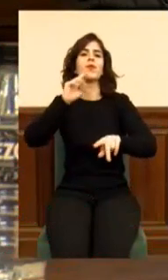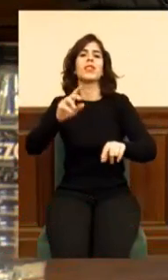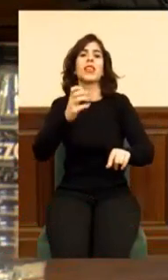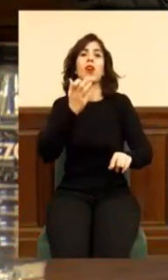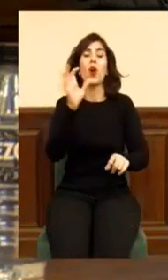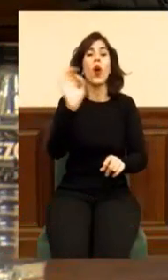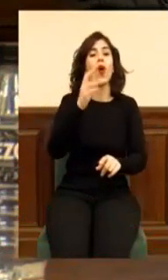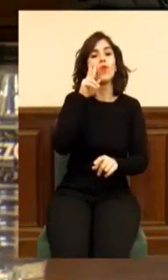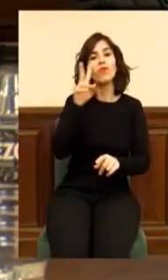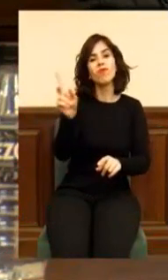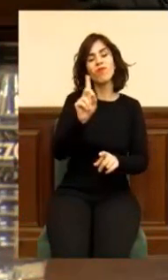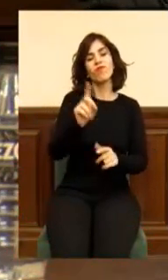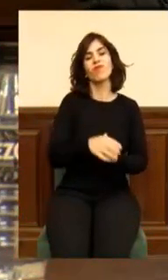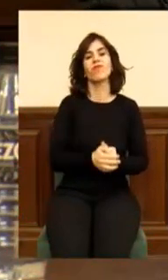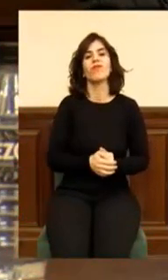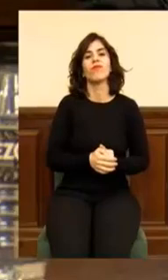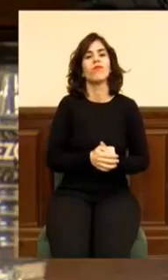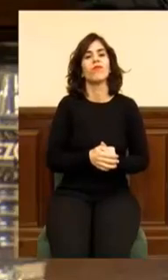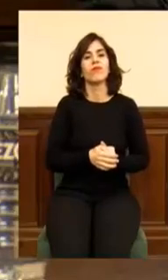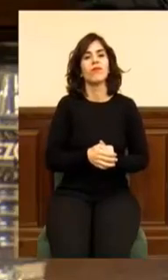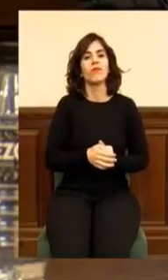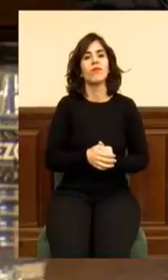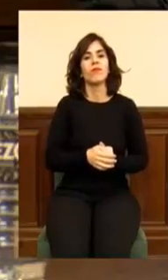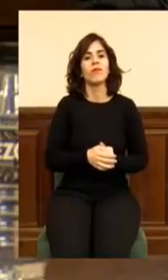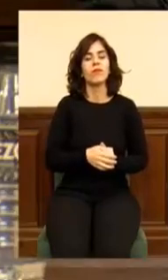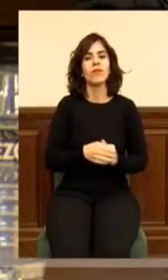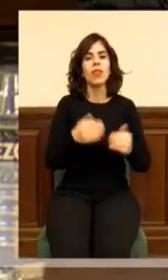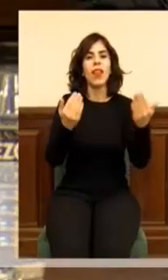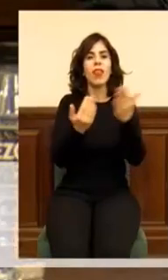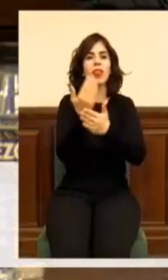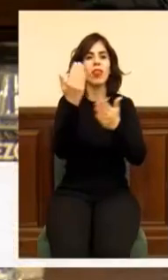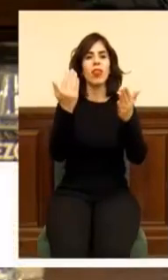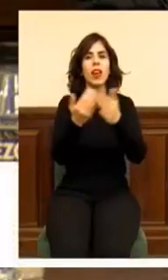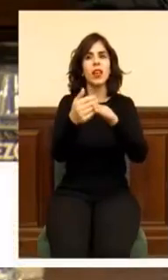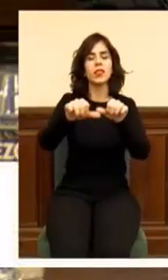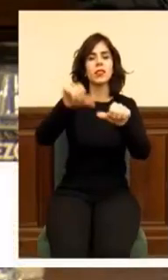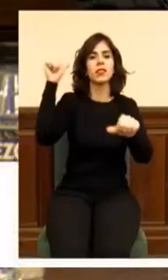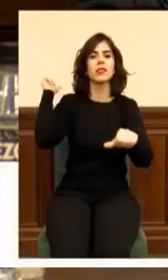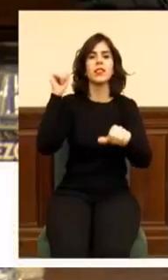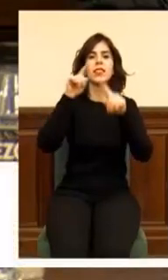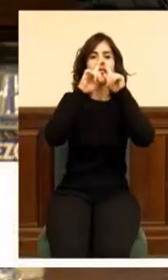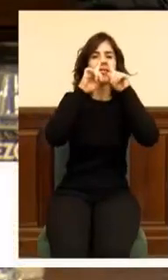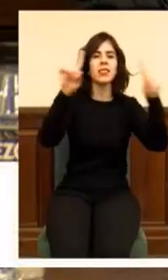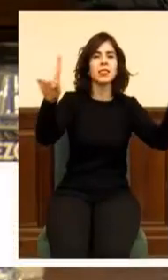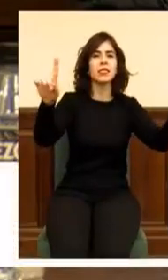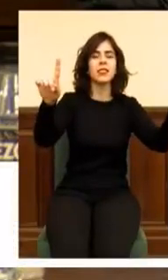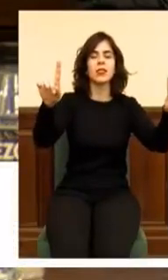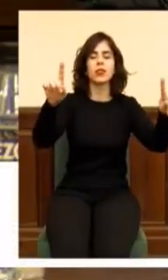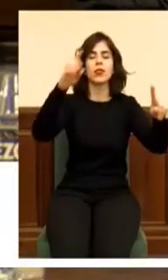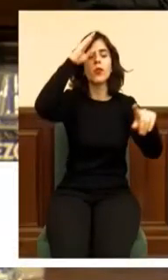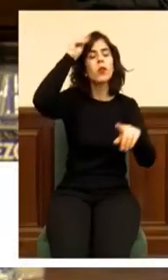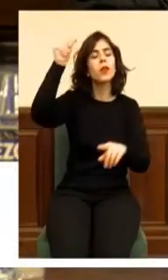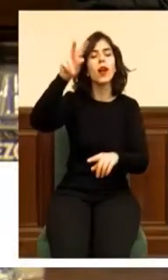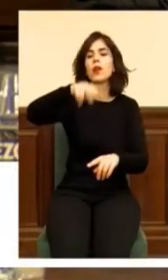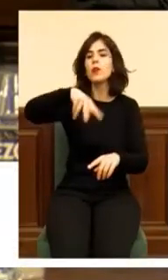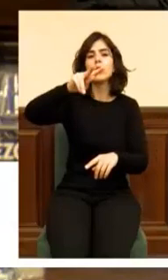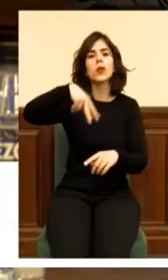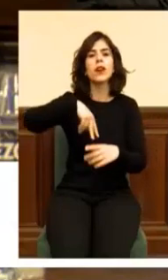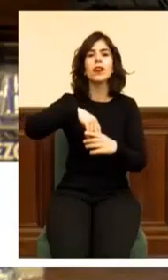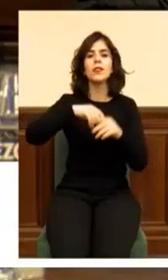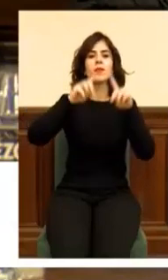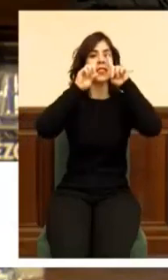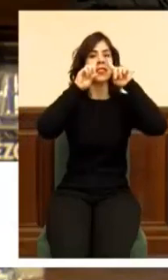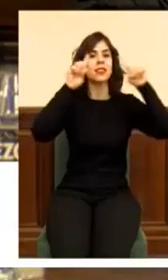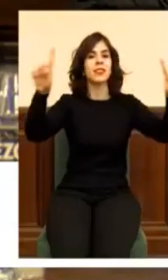hacen. Dejamos atrás en estos días un año 2020 que no vamos a olvidar nunca. Un